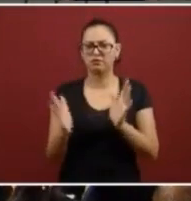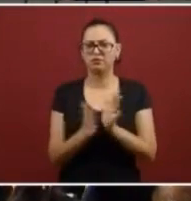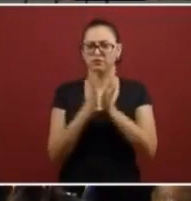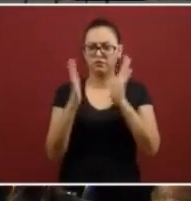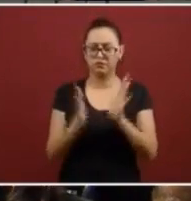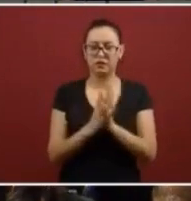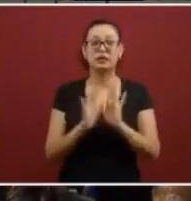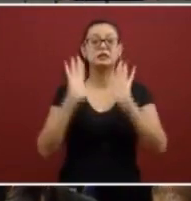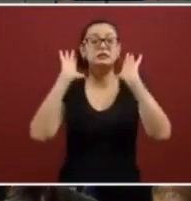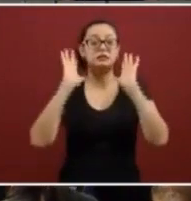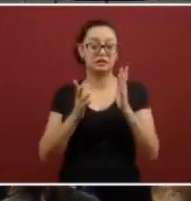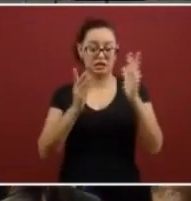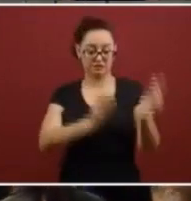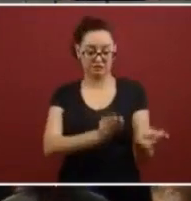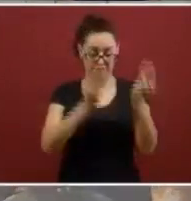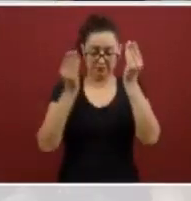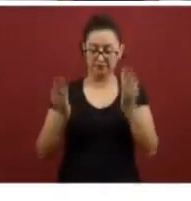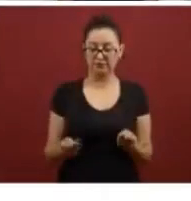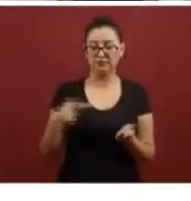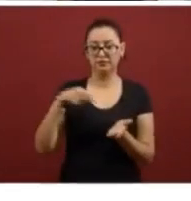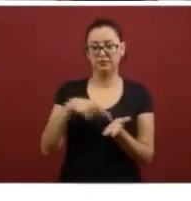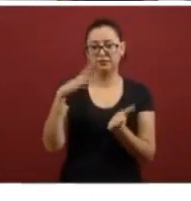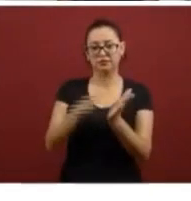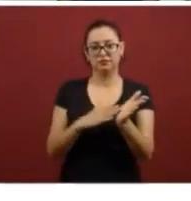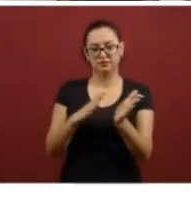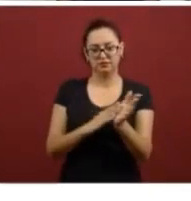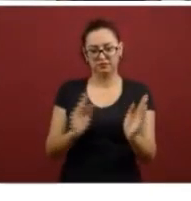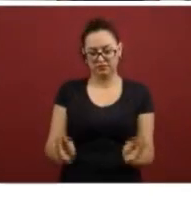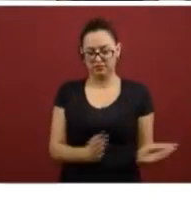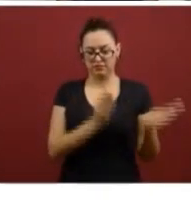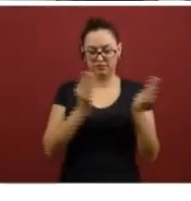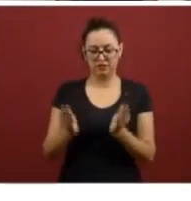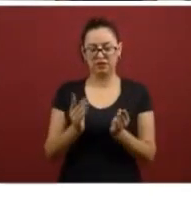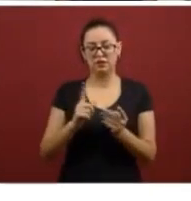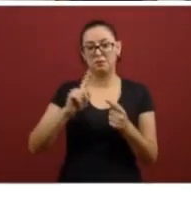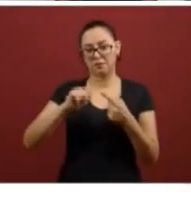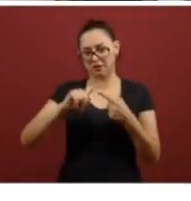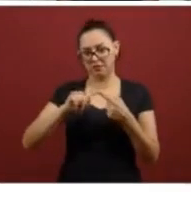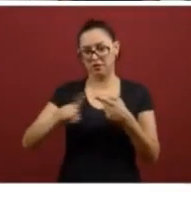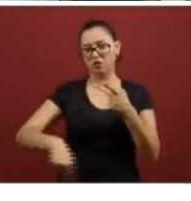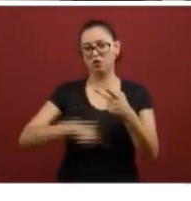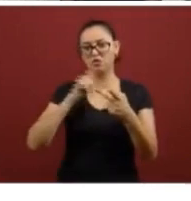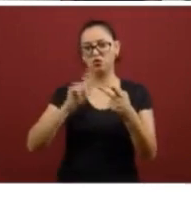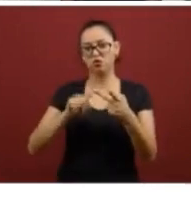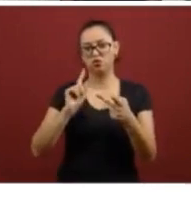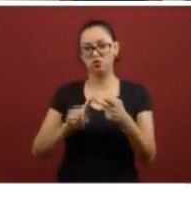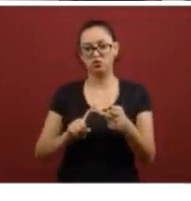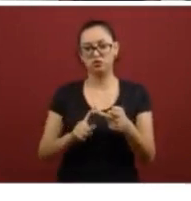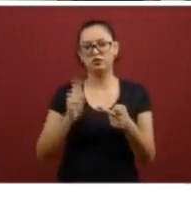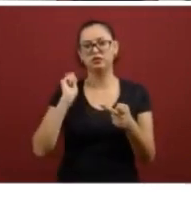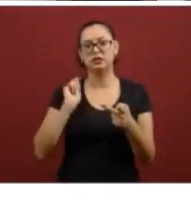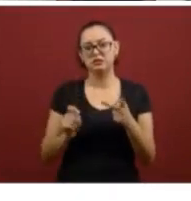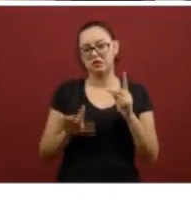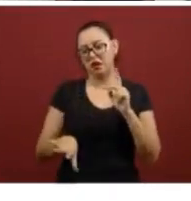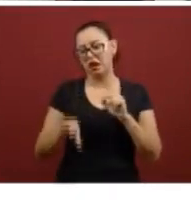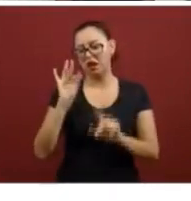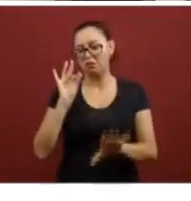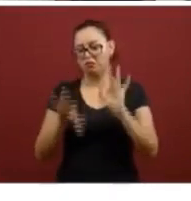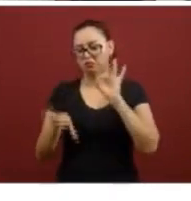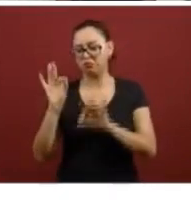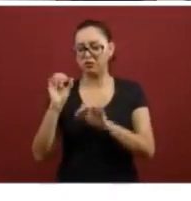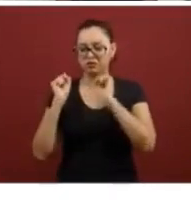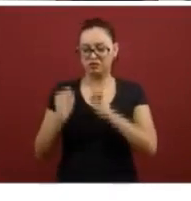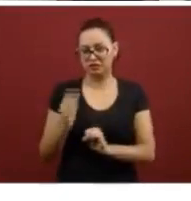like tengan $5. estas bases de participación, sigue una segunda etapa que es comprar una garantía de seriedad. And you can Esta also buy